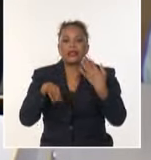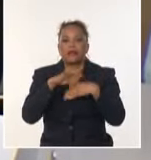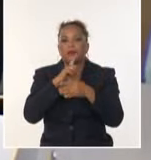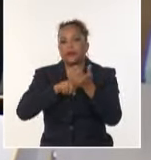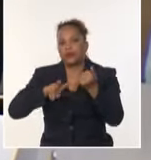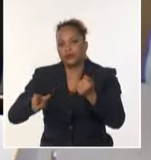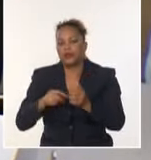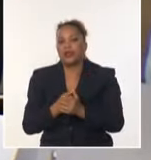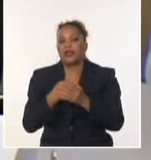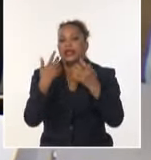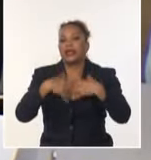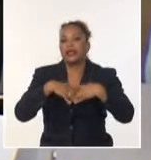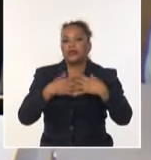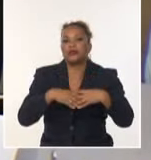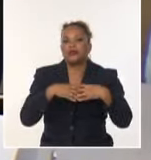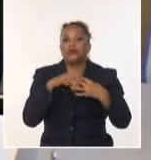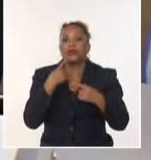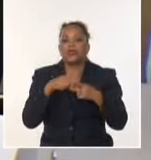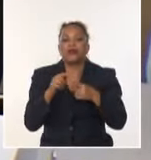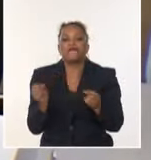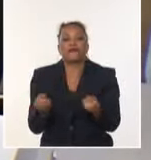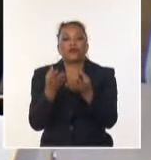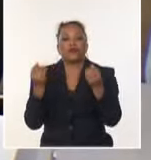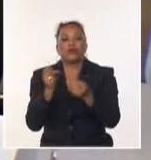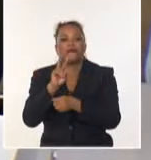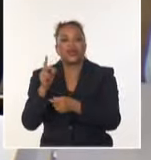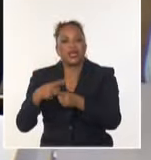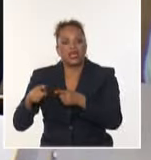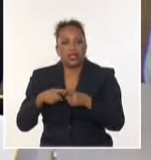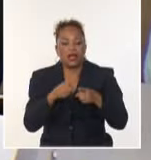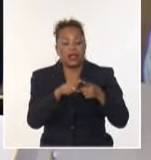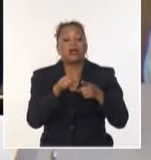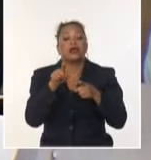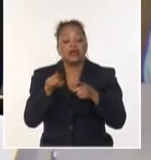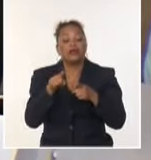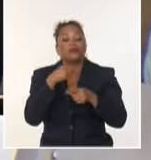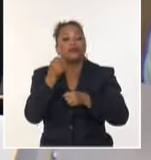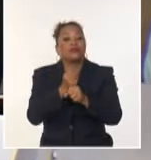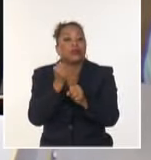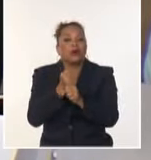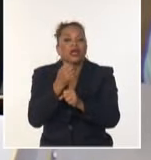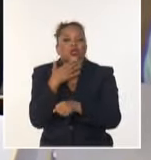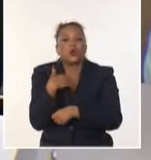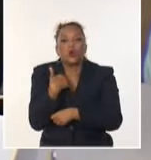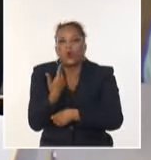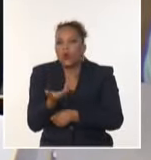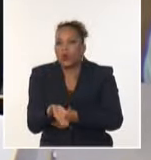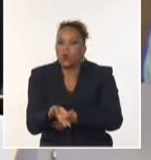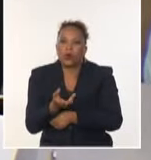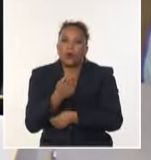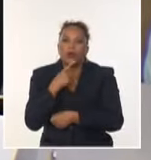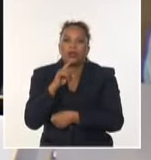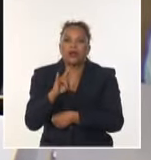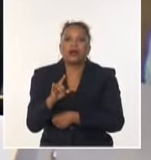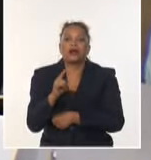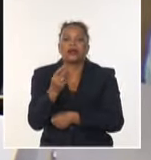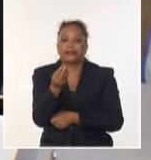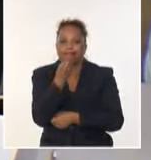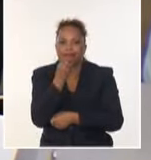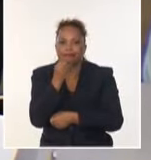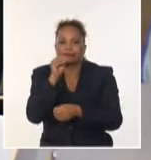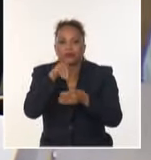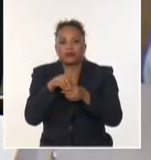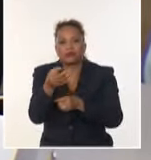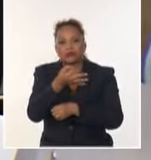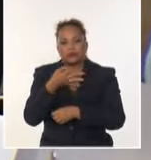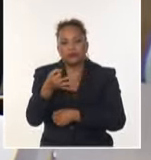la industria de conservas de frutas y vegetales, y una cosa que se está trabajando también es cómo las UEB de alimentos de los municipios